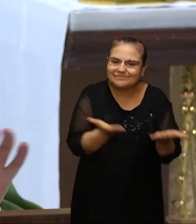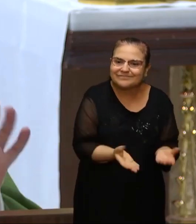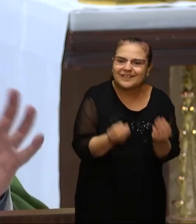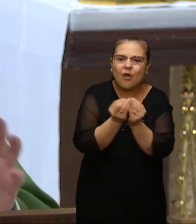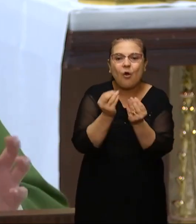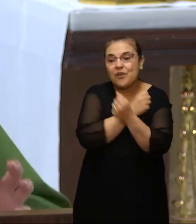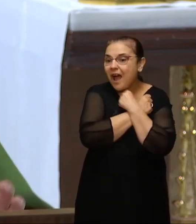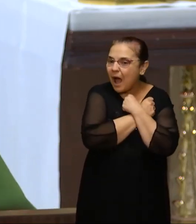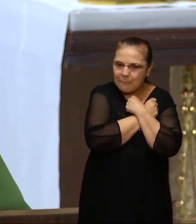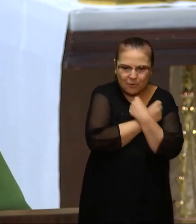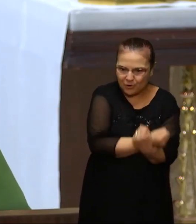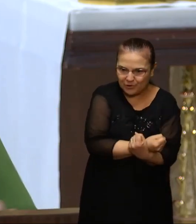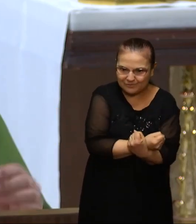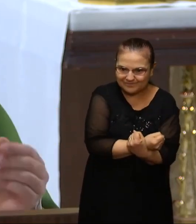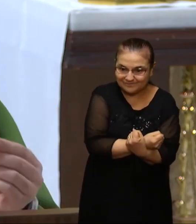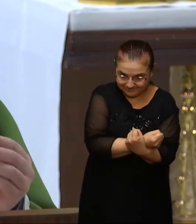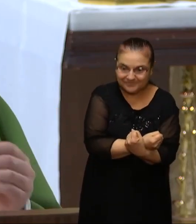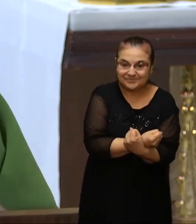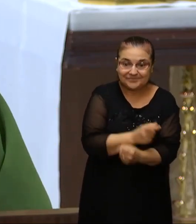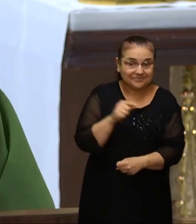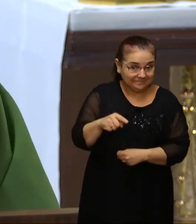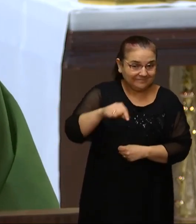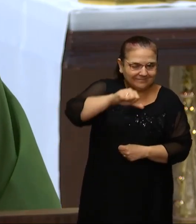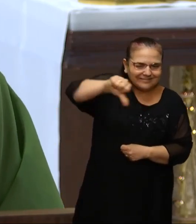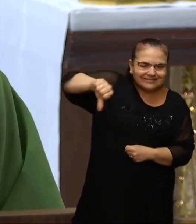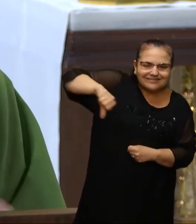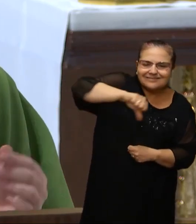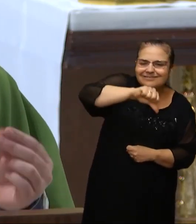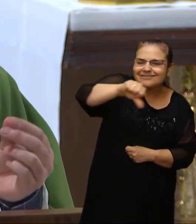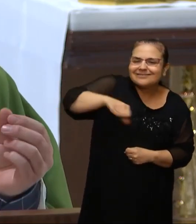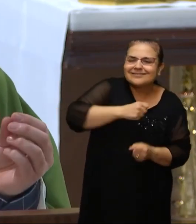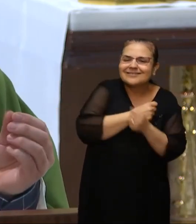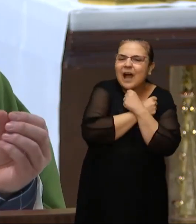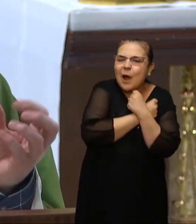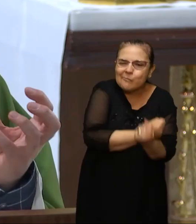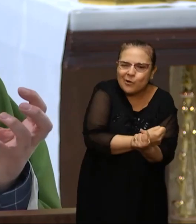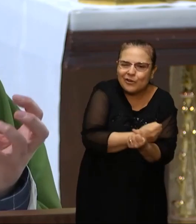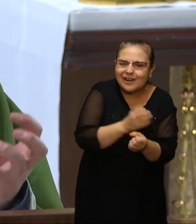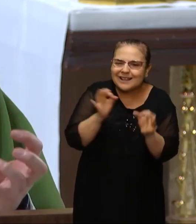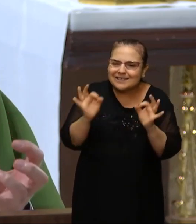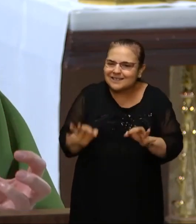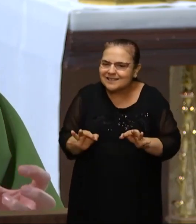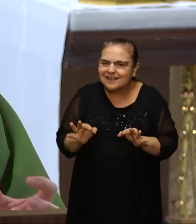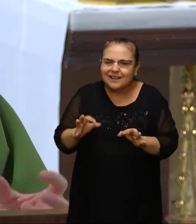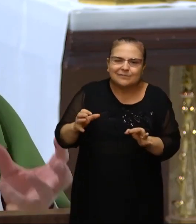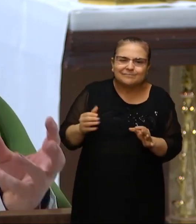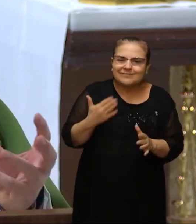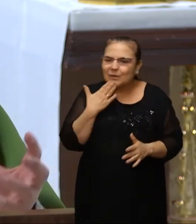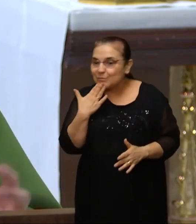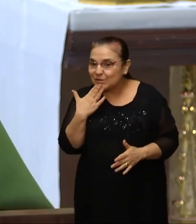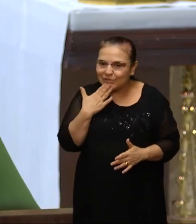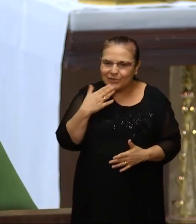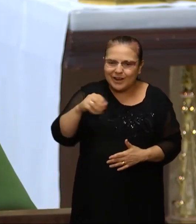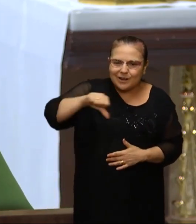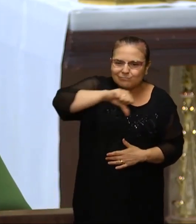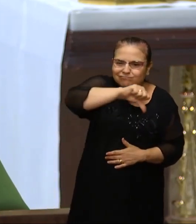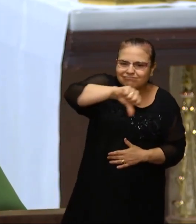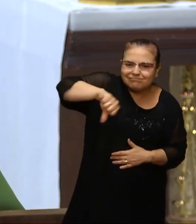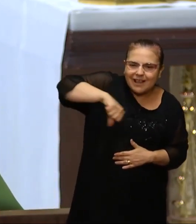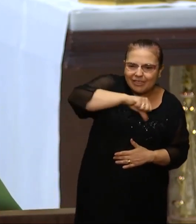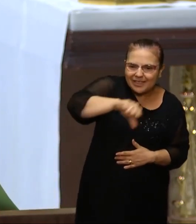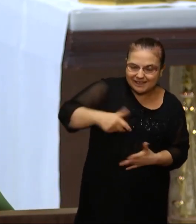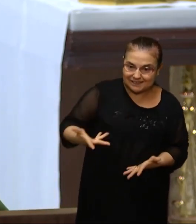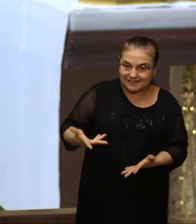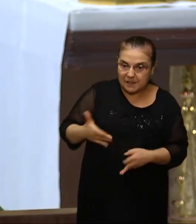ese aceite es ese ese no sé lubricante que echamos para aflojar esa relación que se